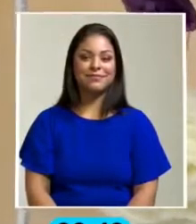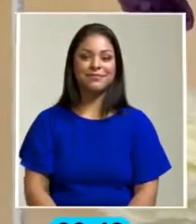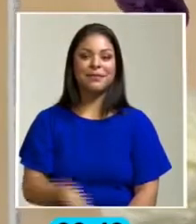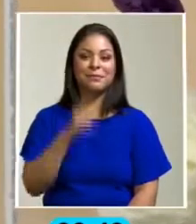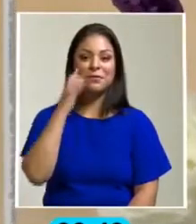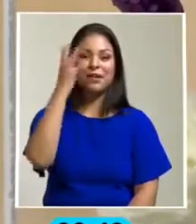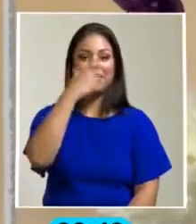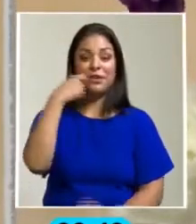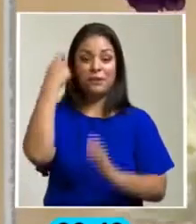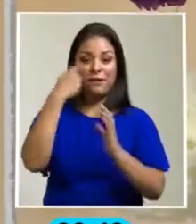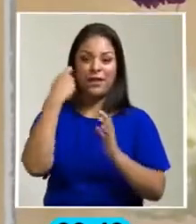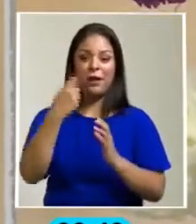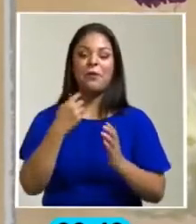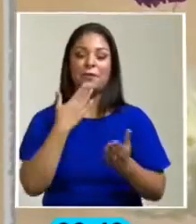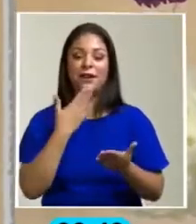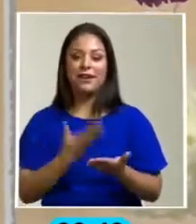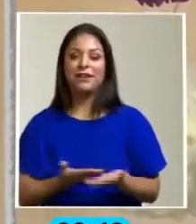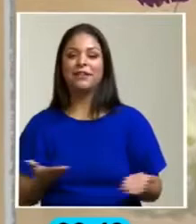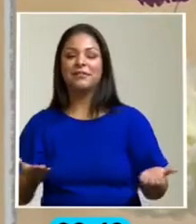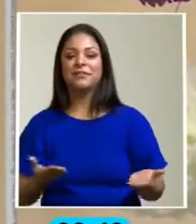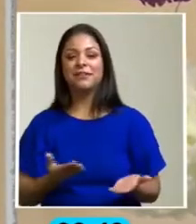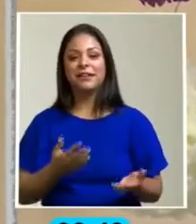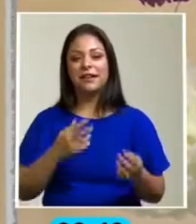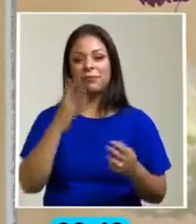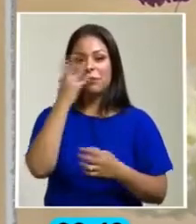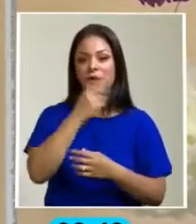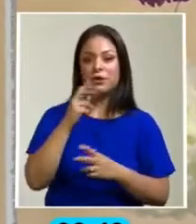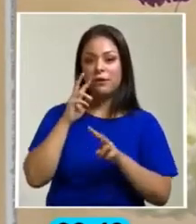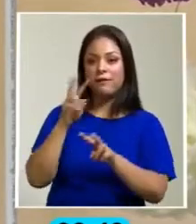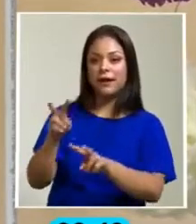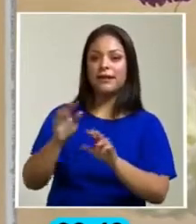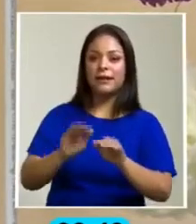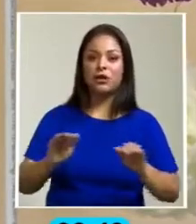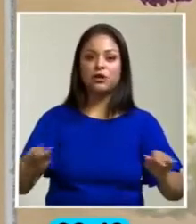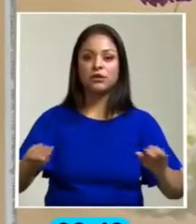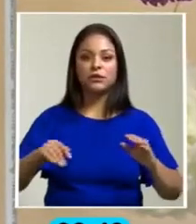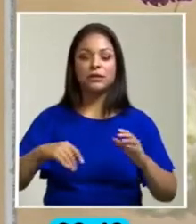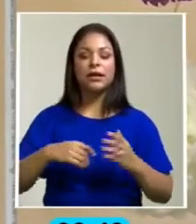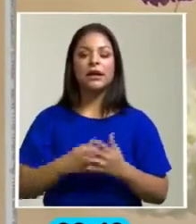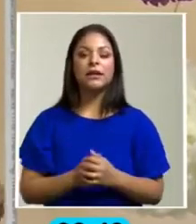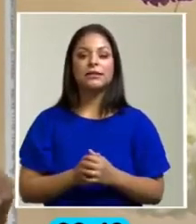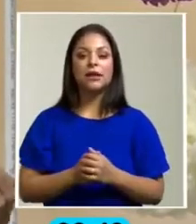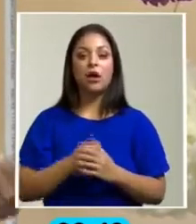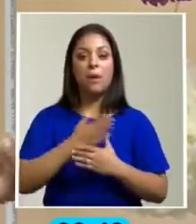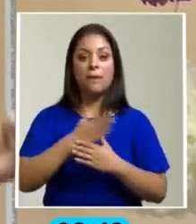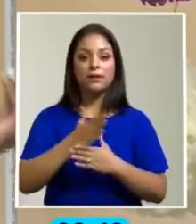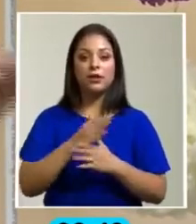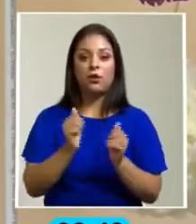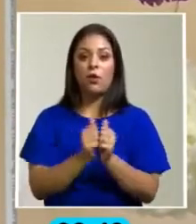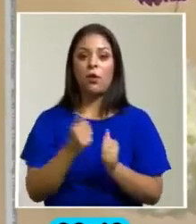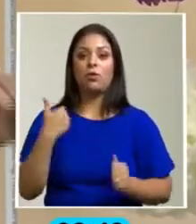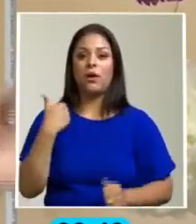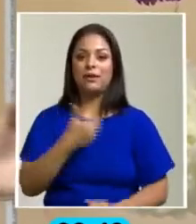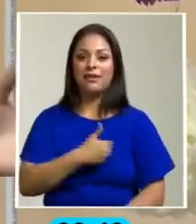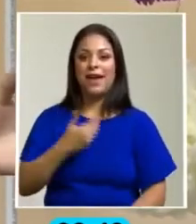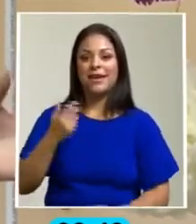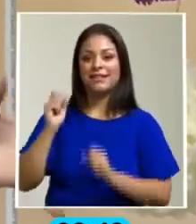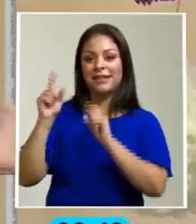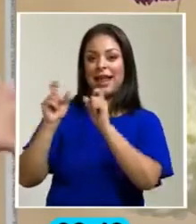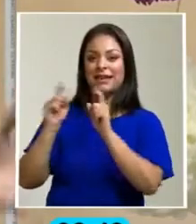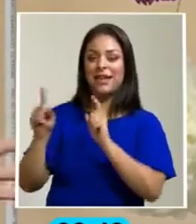Video, de verdad, qué lindo ver entonces a los niños y niñas compartiendo con nuestra estrella Sofía, que fue la que desfiló hoy en